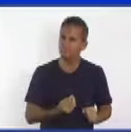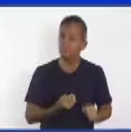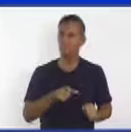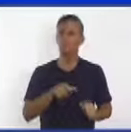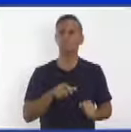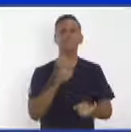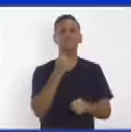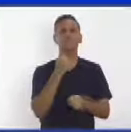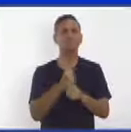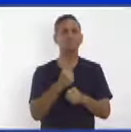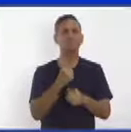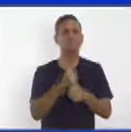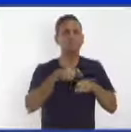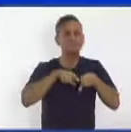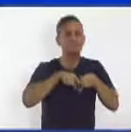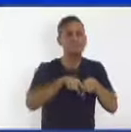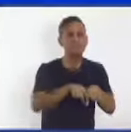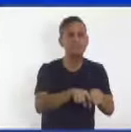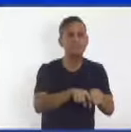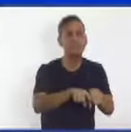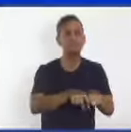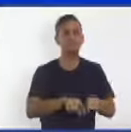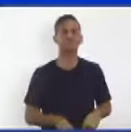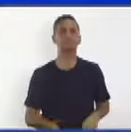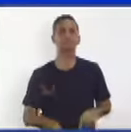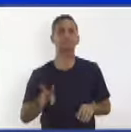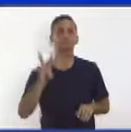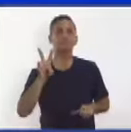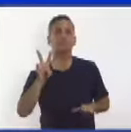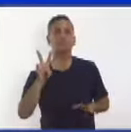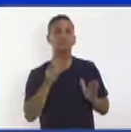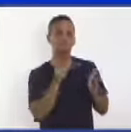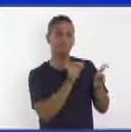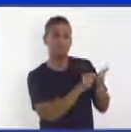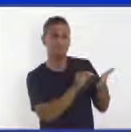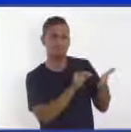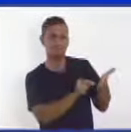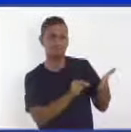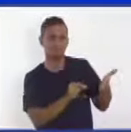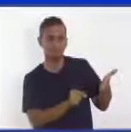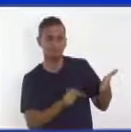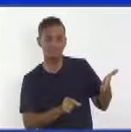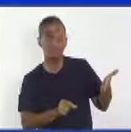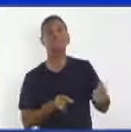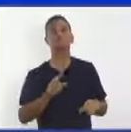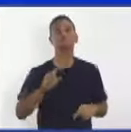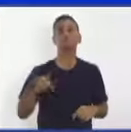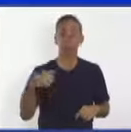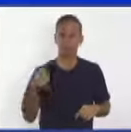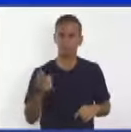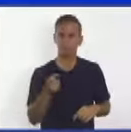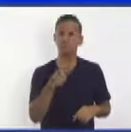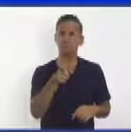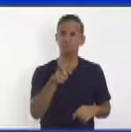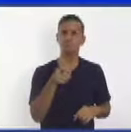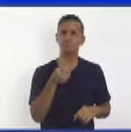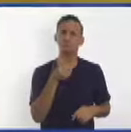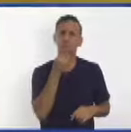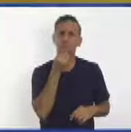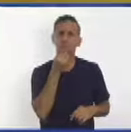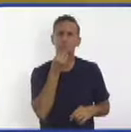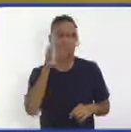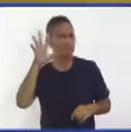volvemos a insistir jóvenes en el trabajo con el vocabulario para que realmente